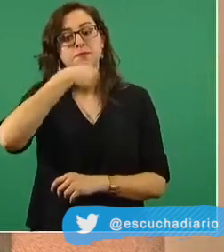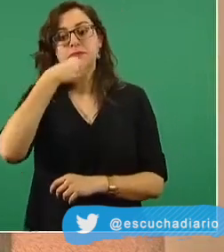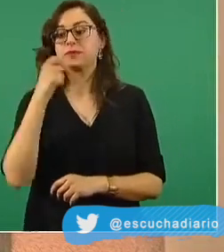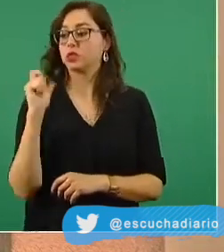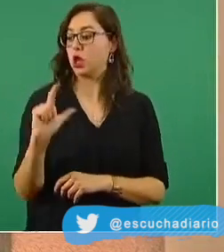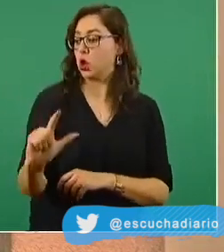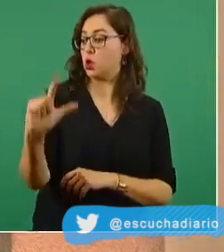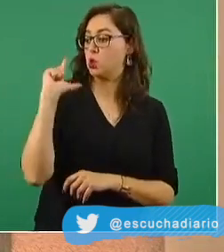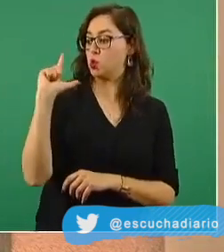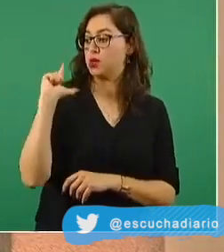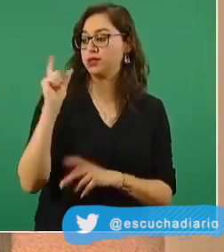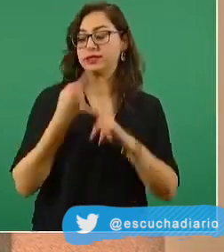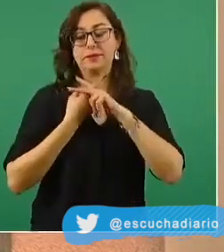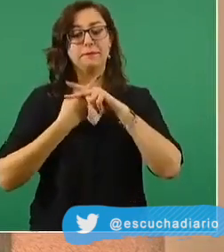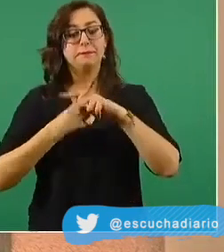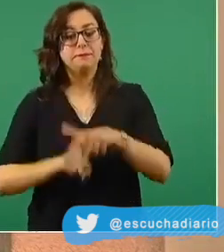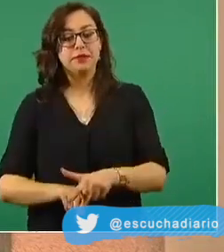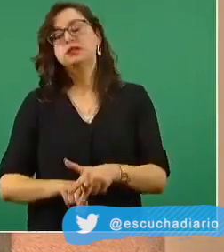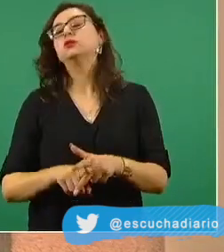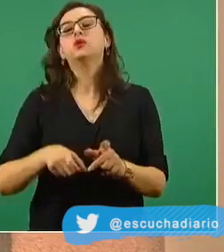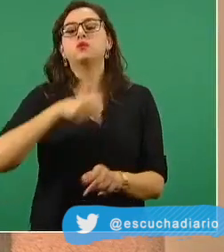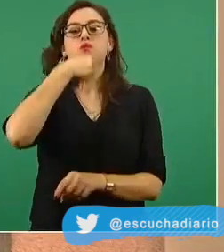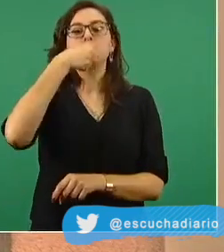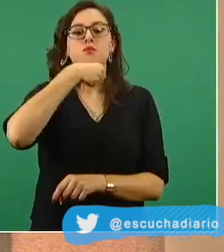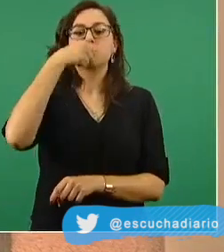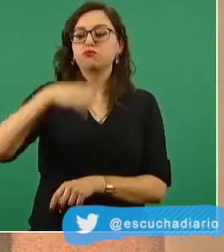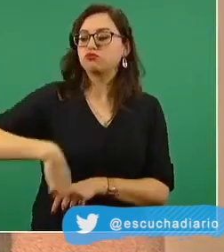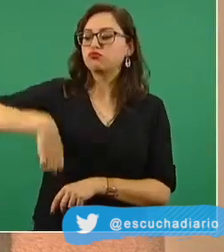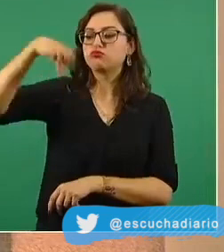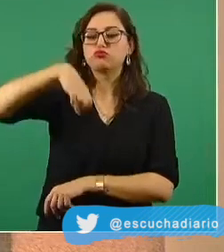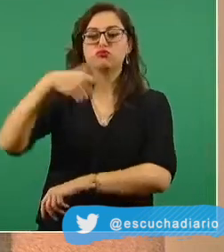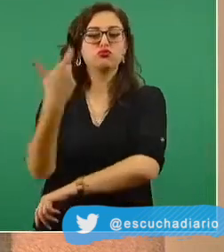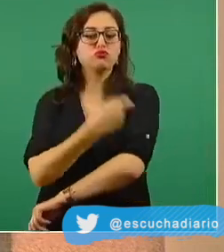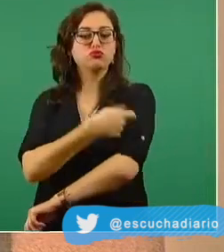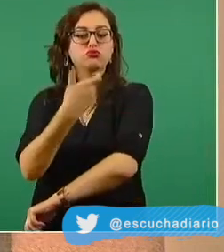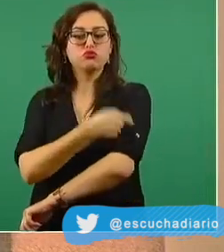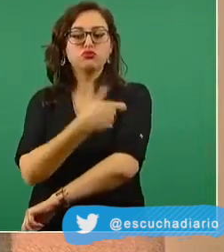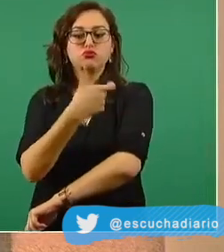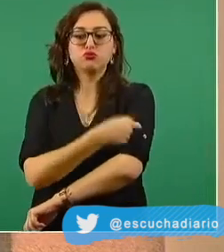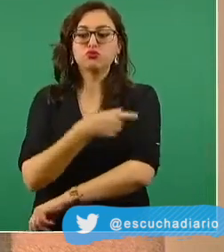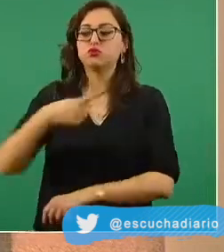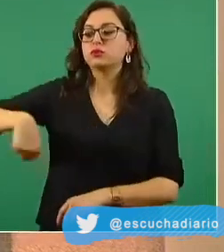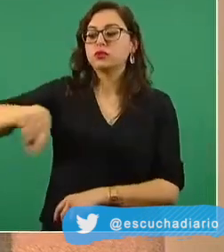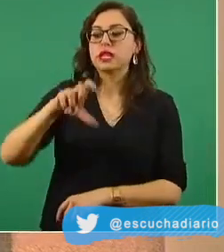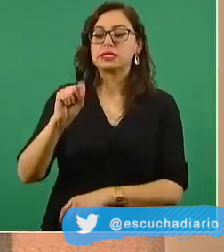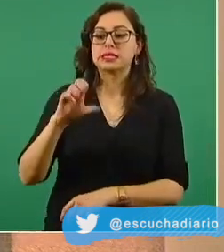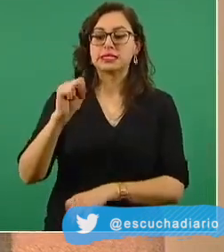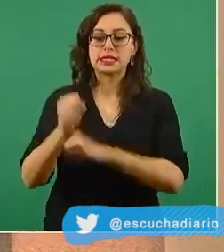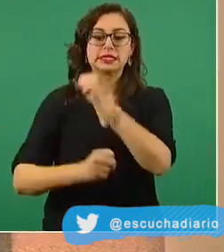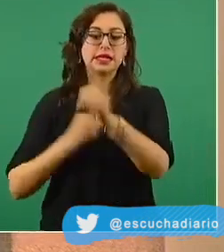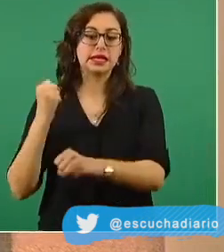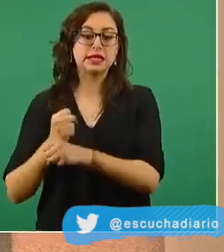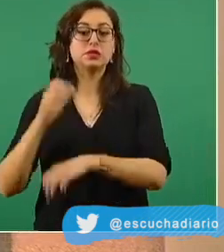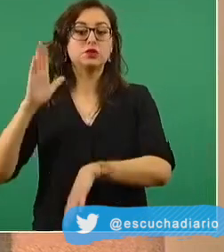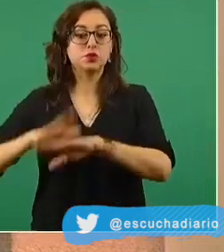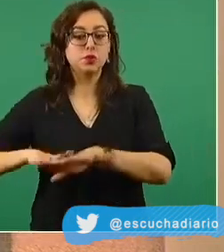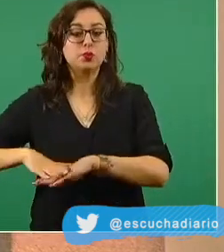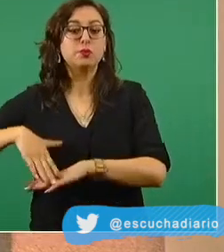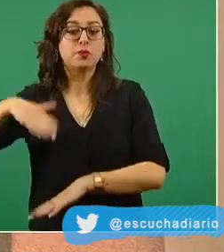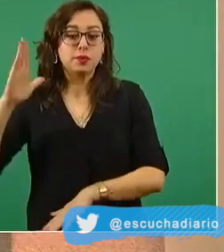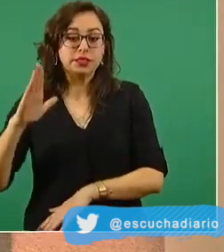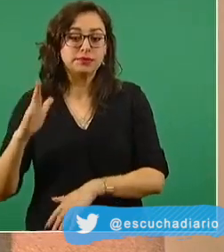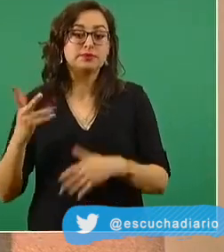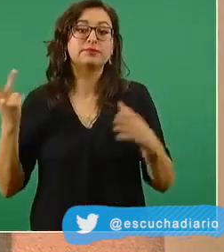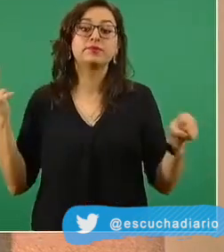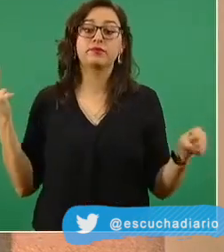donde se empezó ya a vacunar a la población de adultos mayores, específicamente los que tienen 60 años o más de edad.